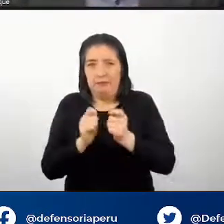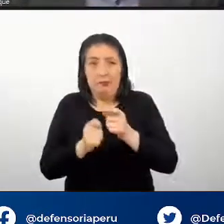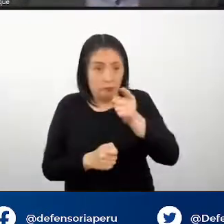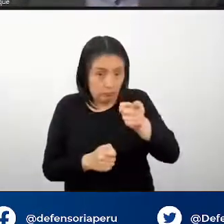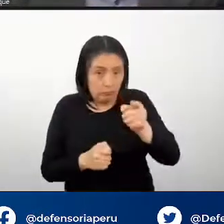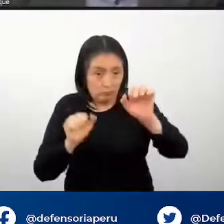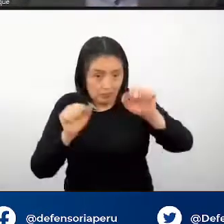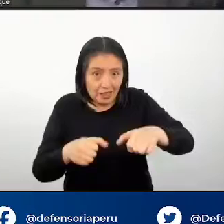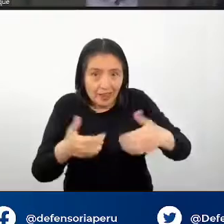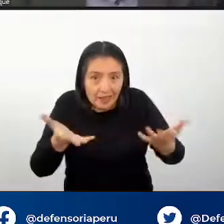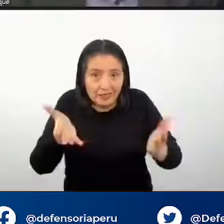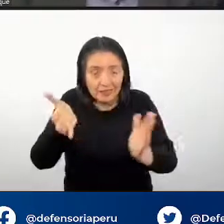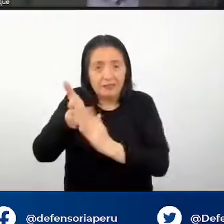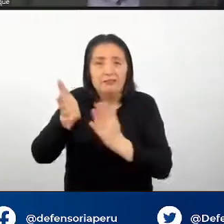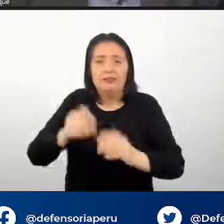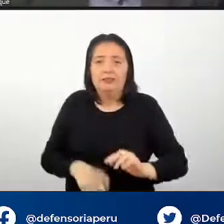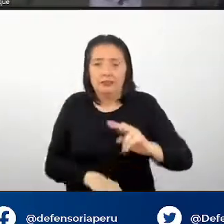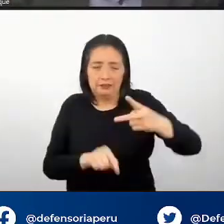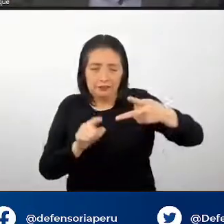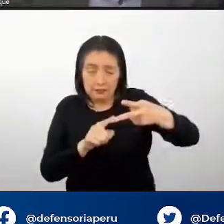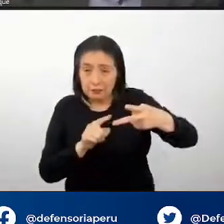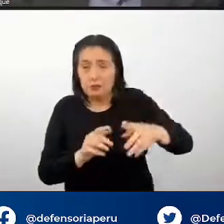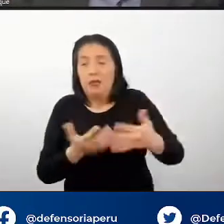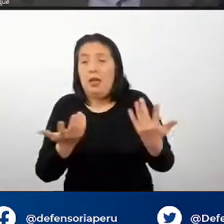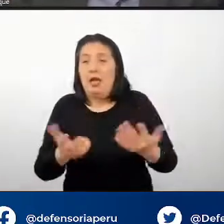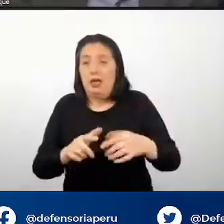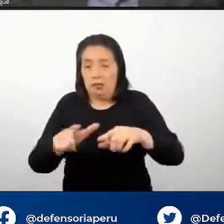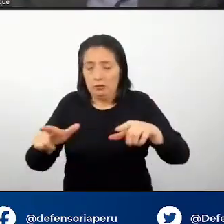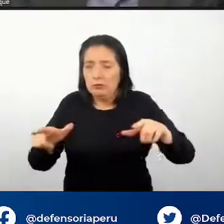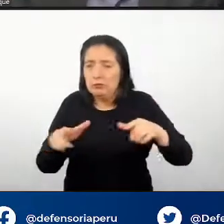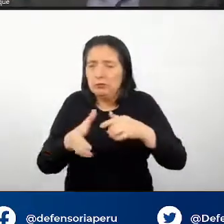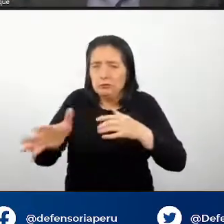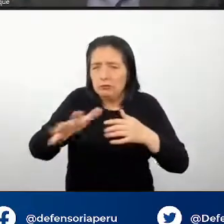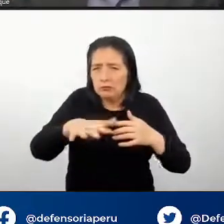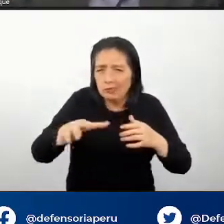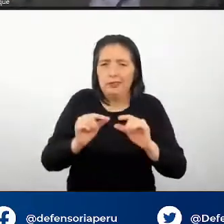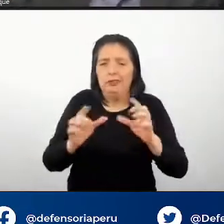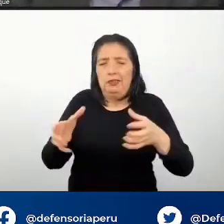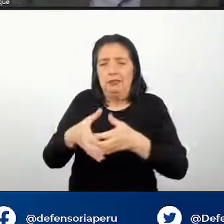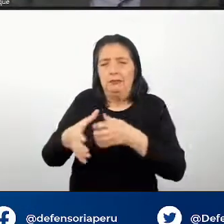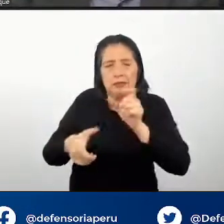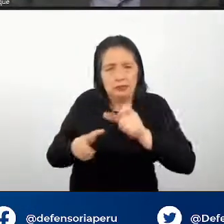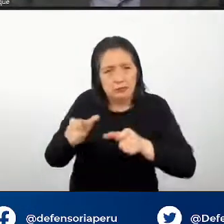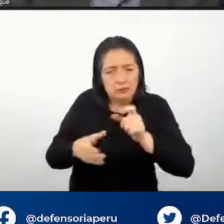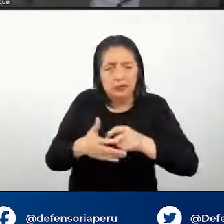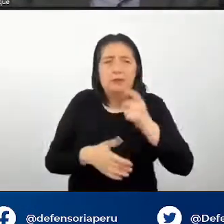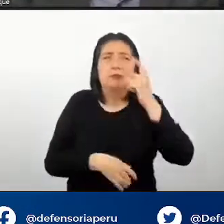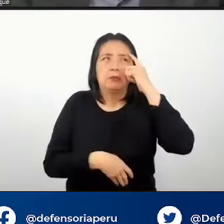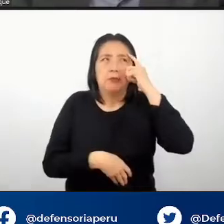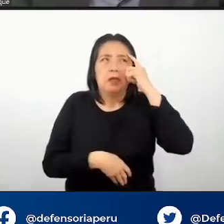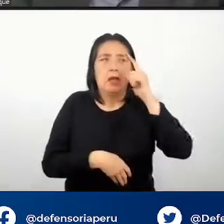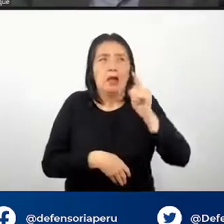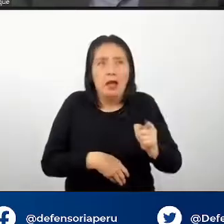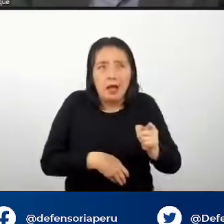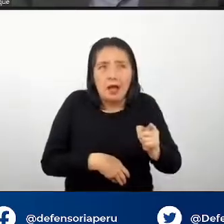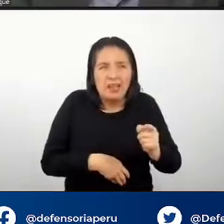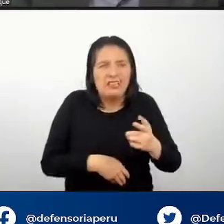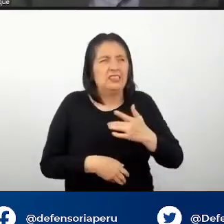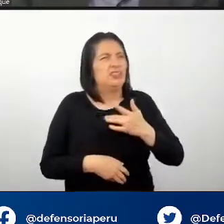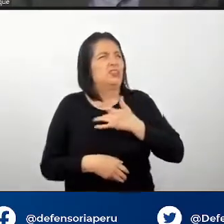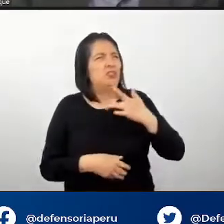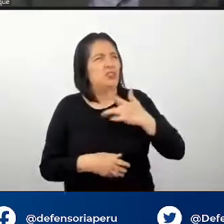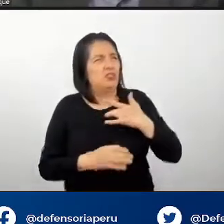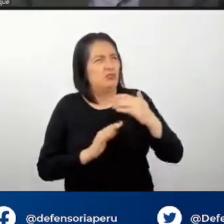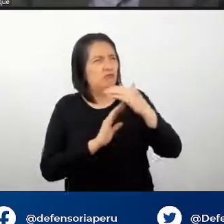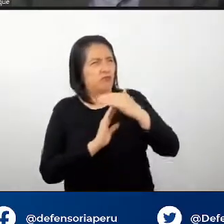existan. Segundo, que hay un lugar en el imaginario colectivo que permite que aquellos que se sienten agredidos